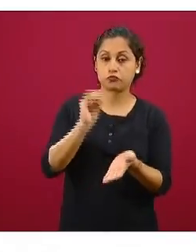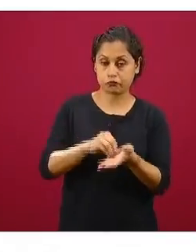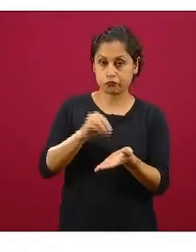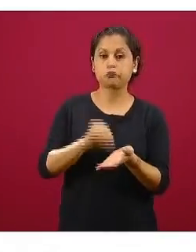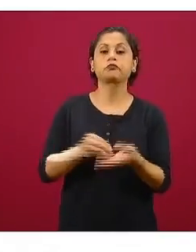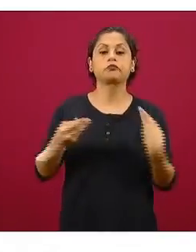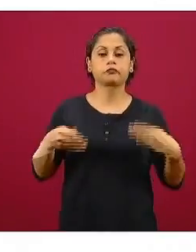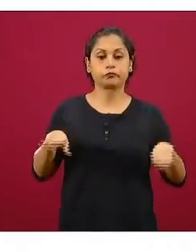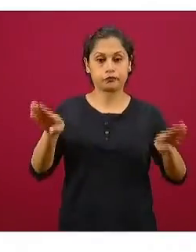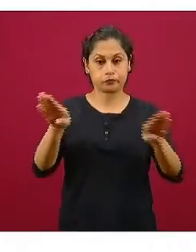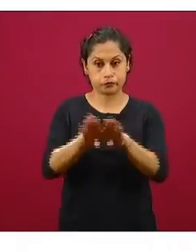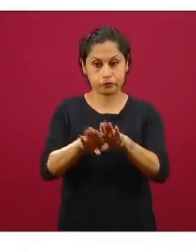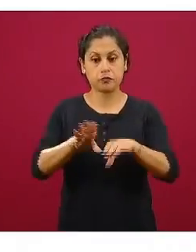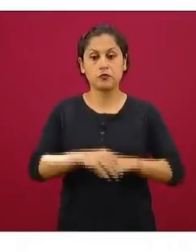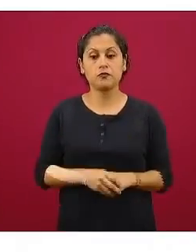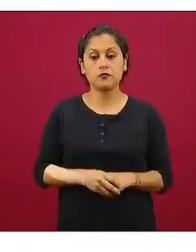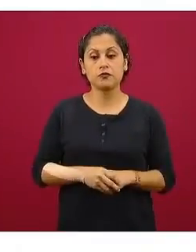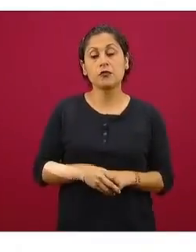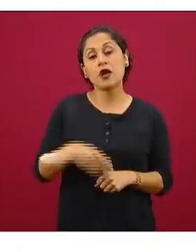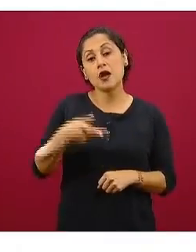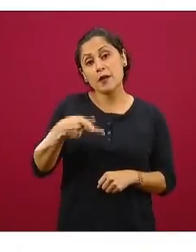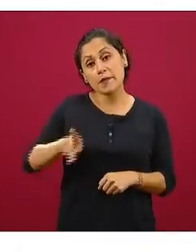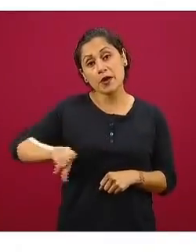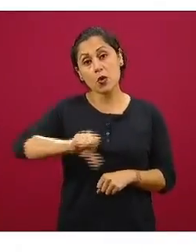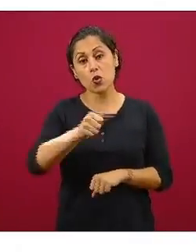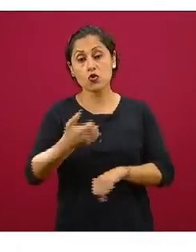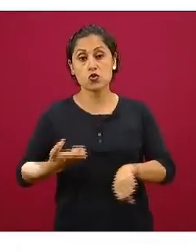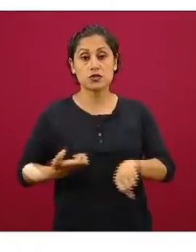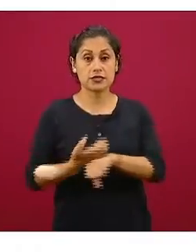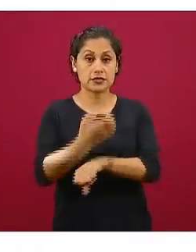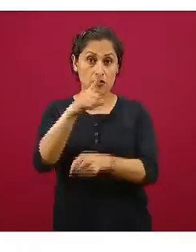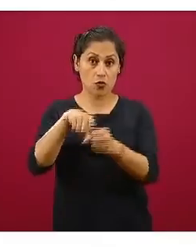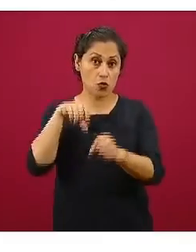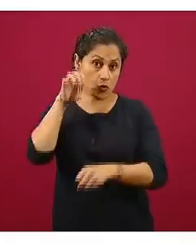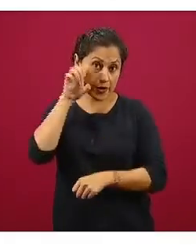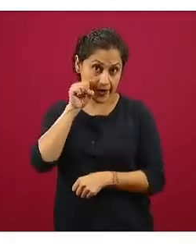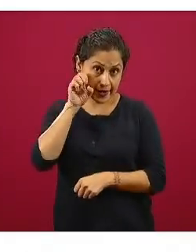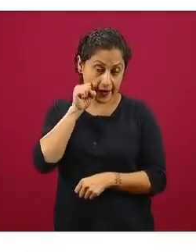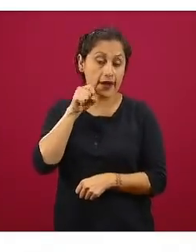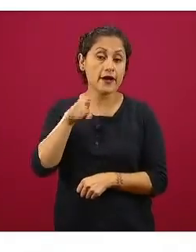riesgo máximo, y en el caso de las que están en naranja,